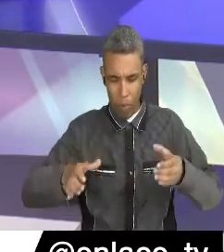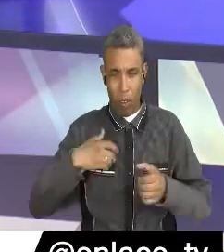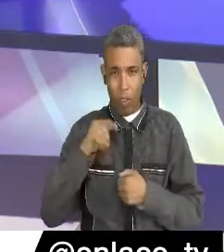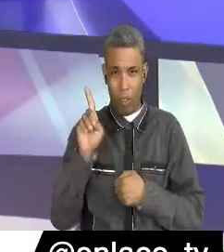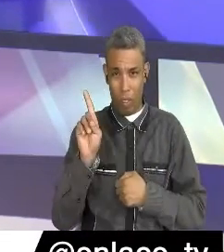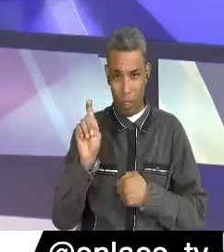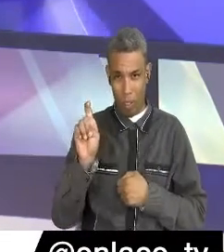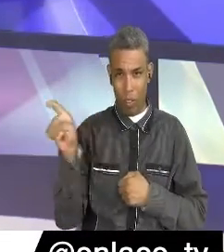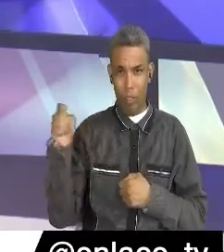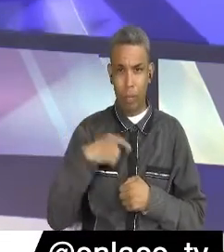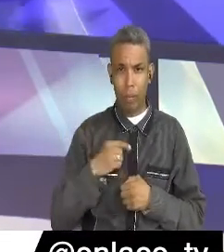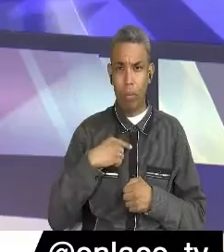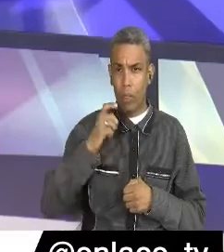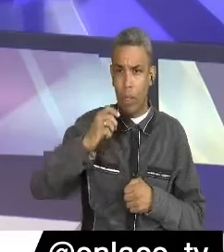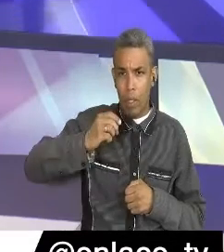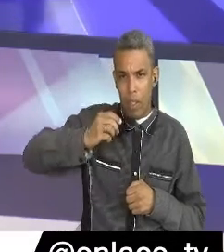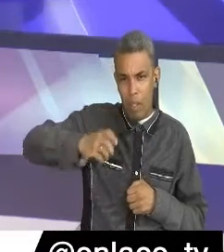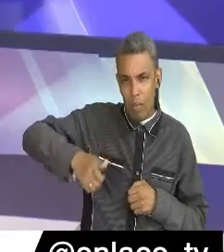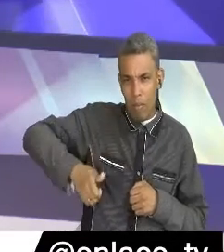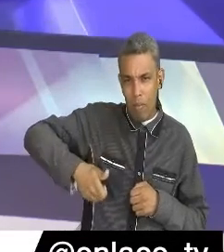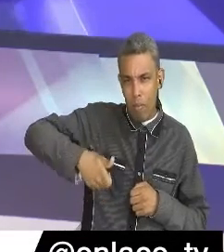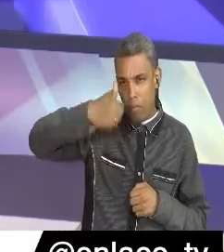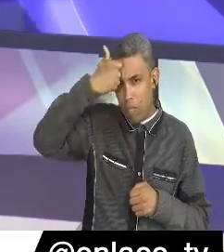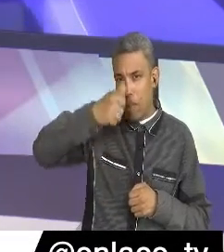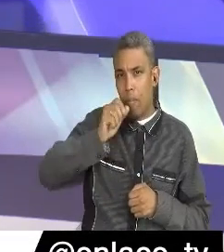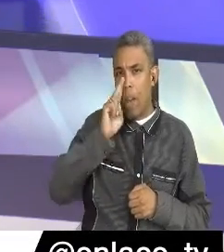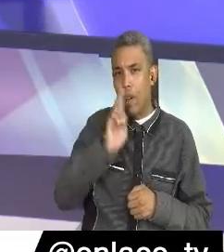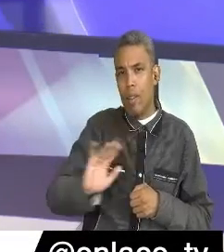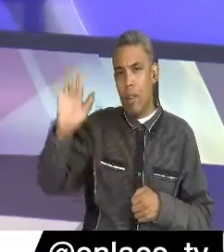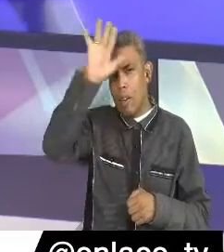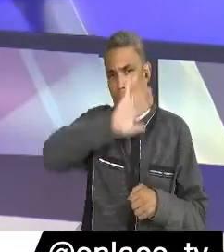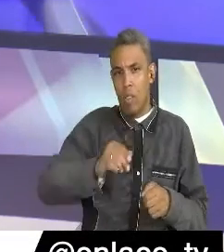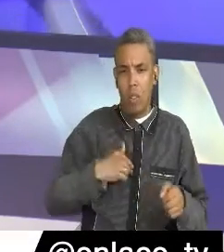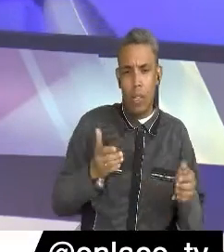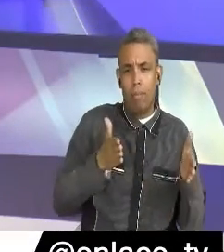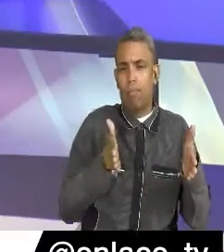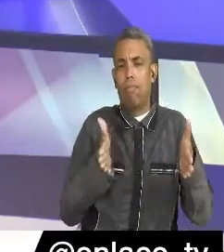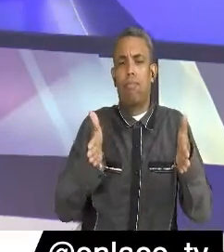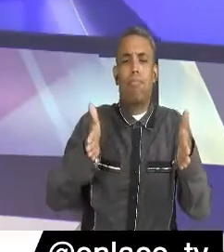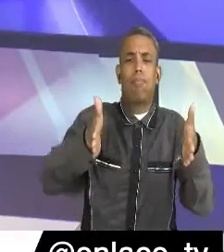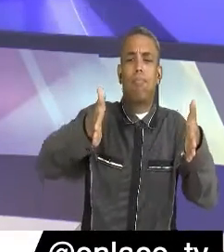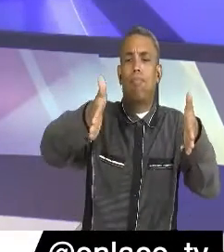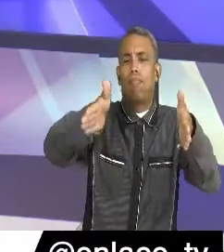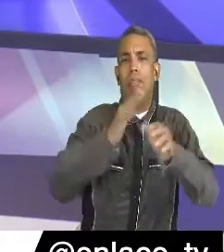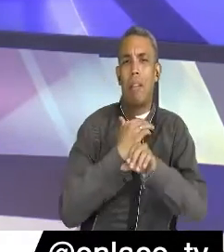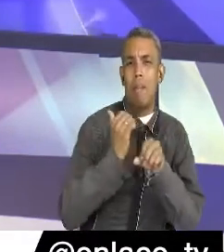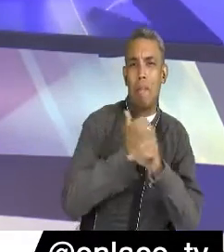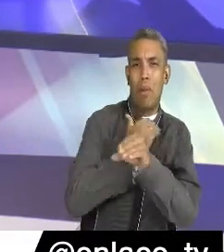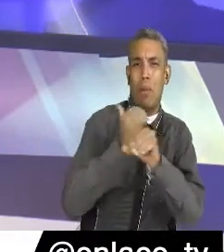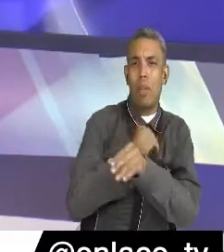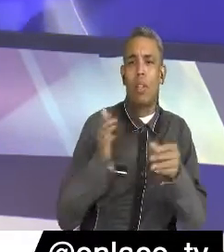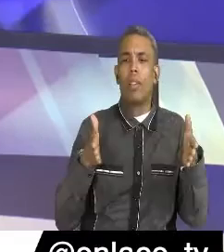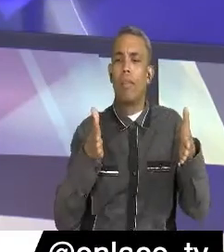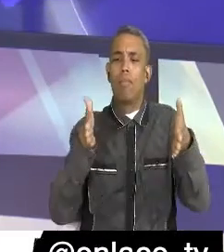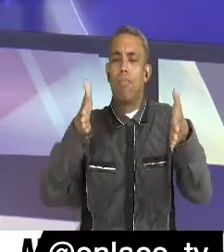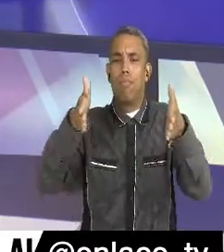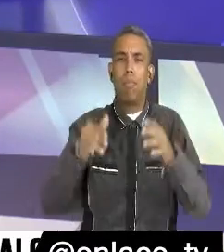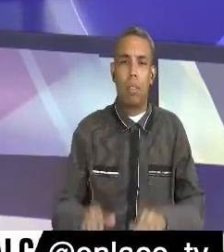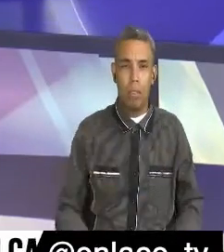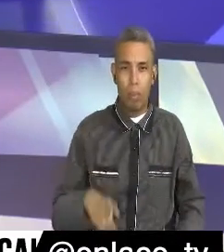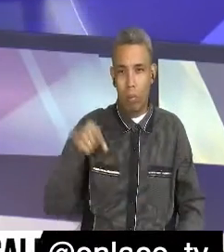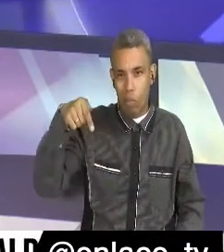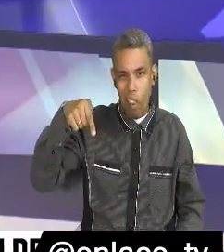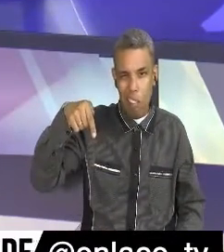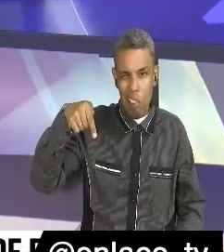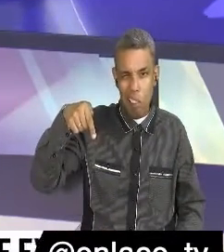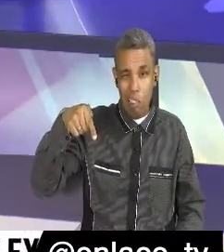de la carretera nacional, que se ha convertido en un calvario para las condiciones en las que se encuentra. Nuestra periodista Neila Cosio estuvo en el sector y